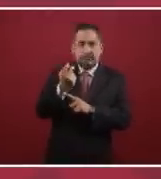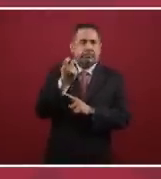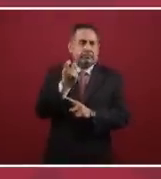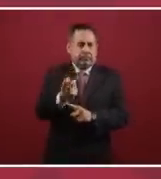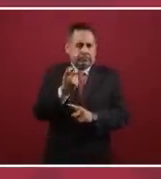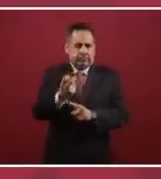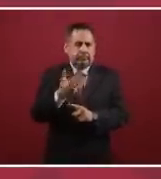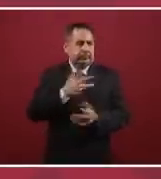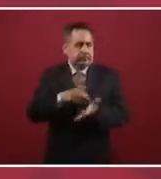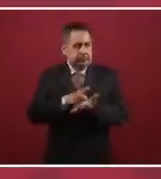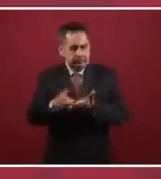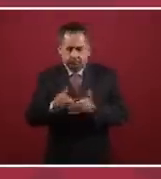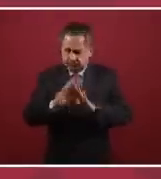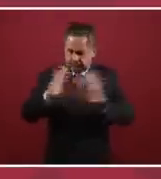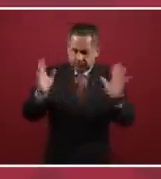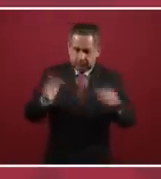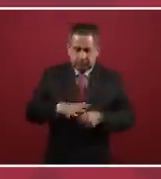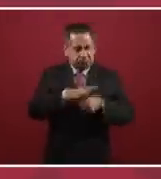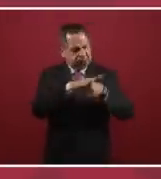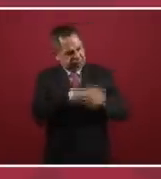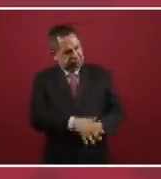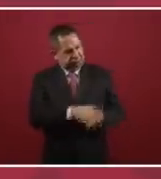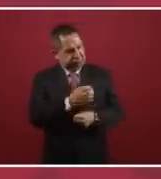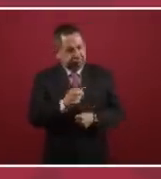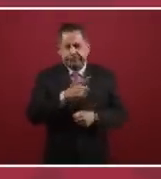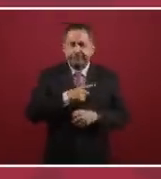y el derecho, nada por la fuerza.